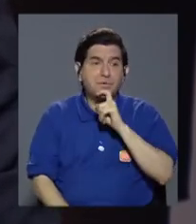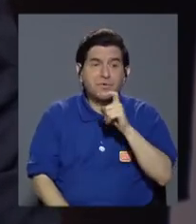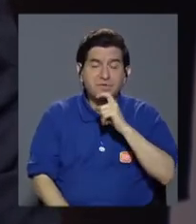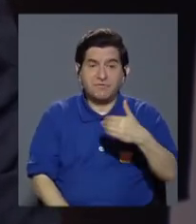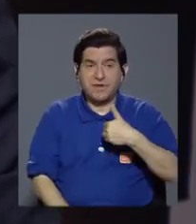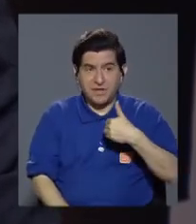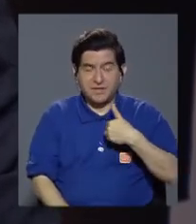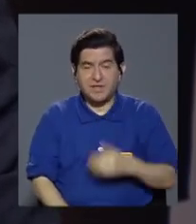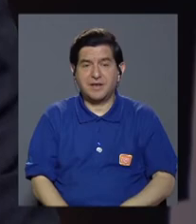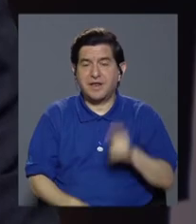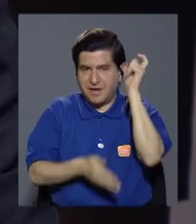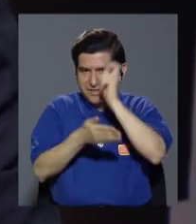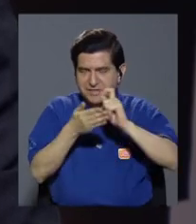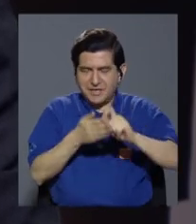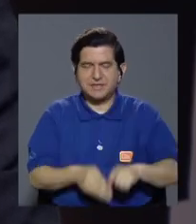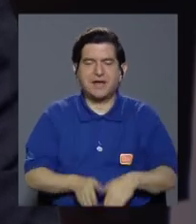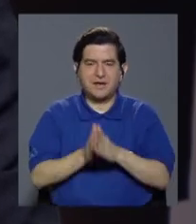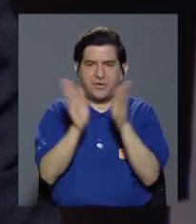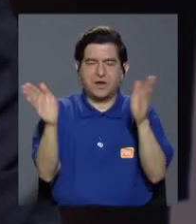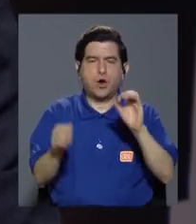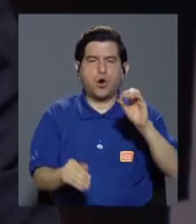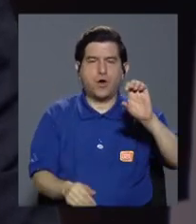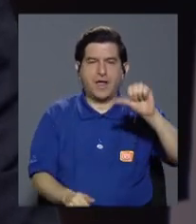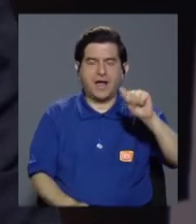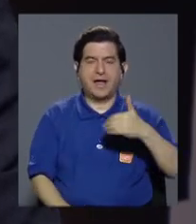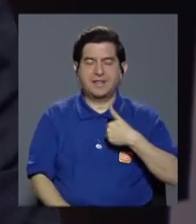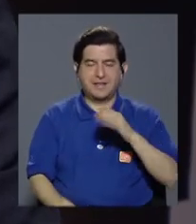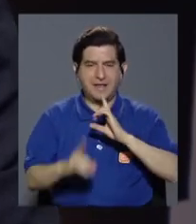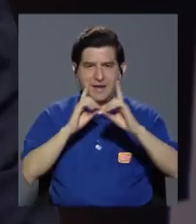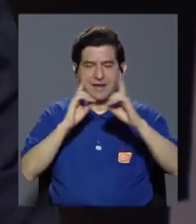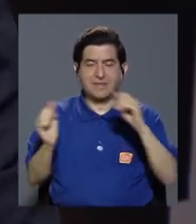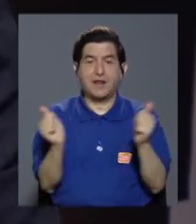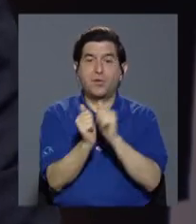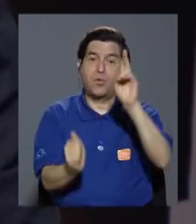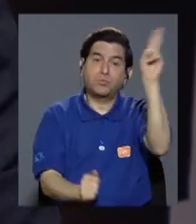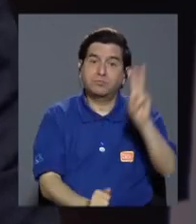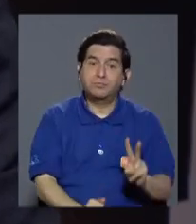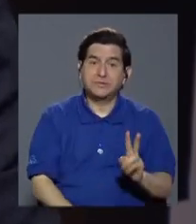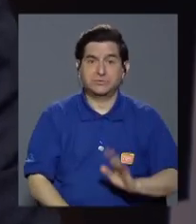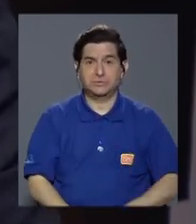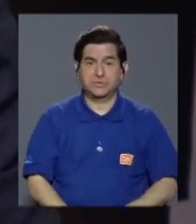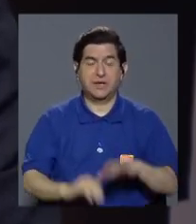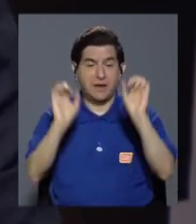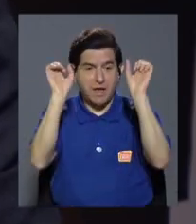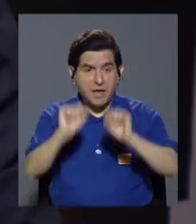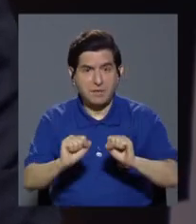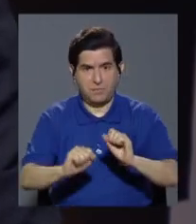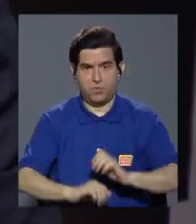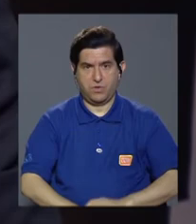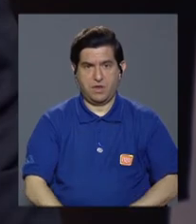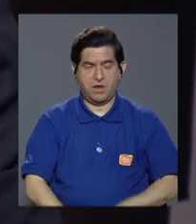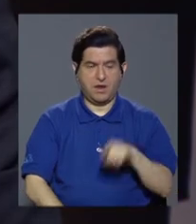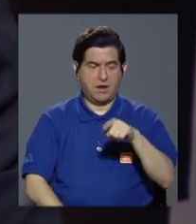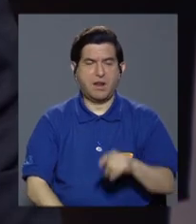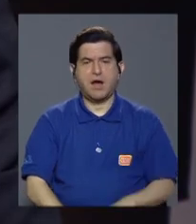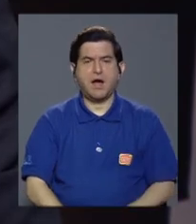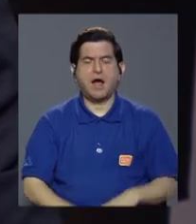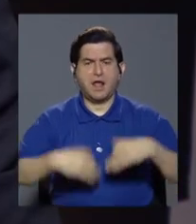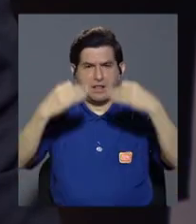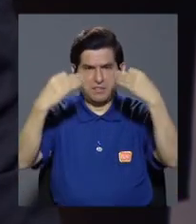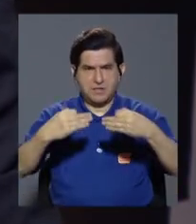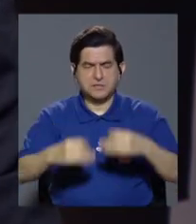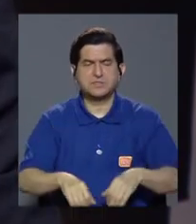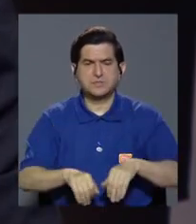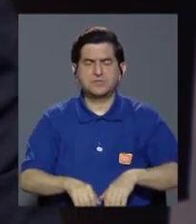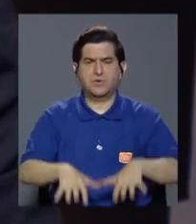incluso el secretario general de la oea para tratar de tener un diálogo con venezuela y poder lograr por ejemplo que se expiden resoluciones de la asamblea